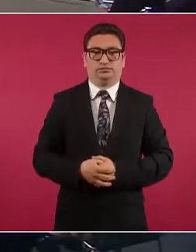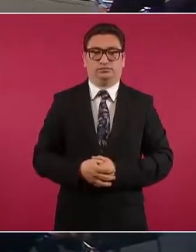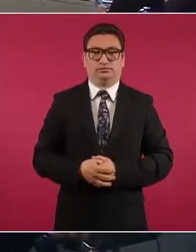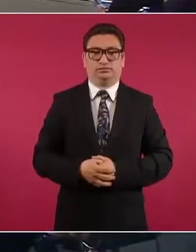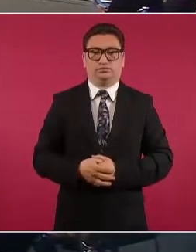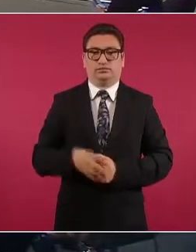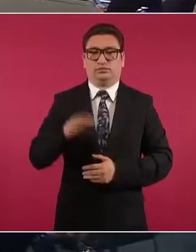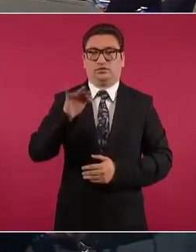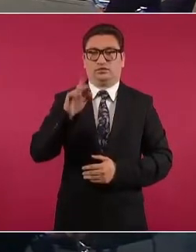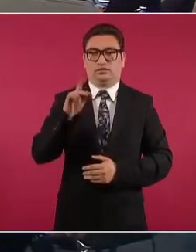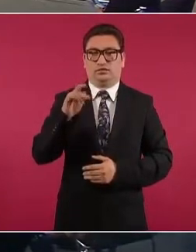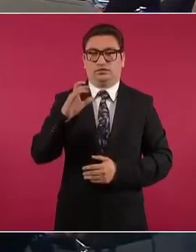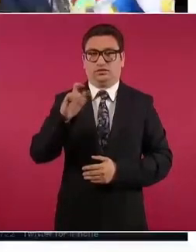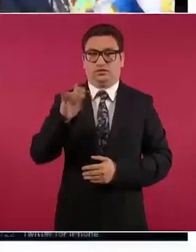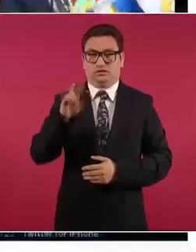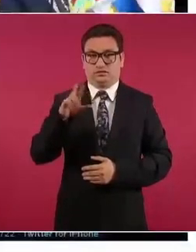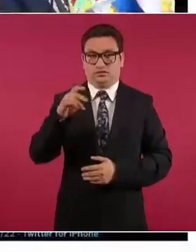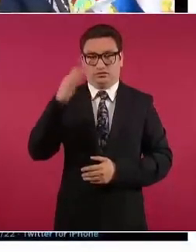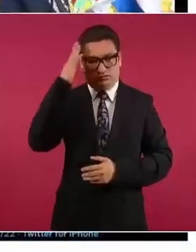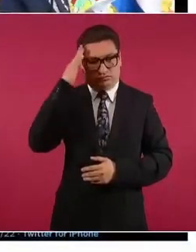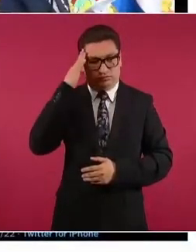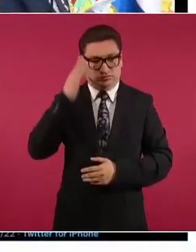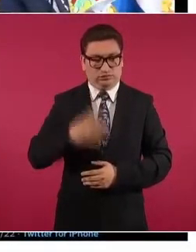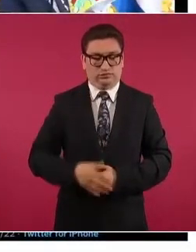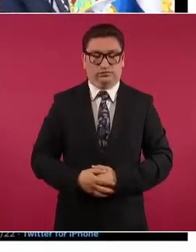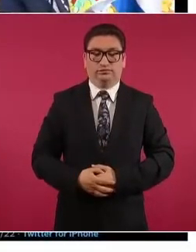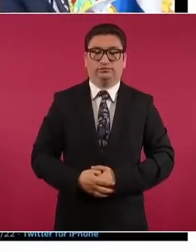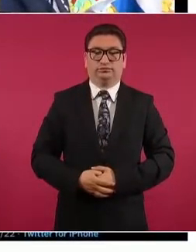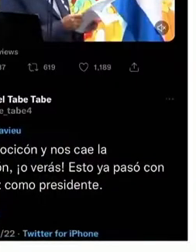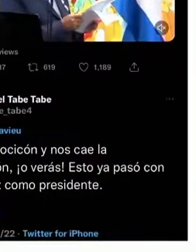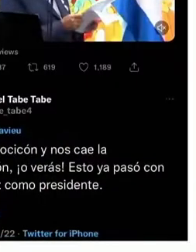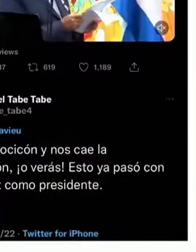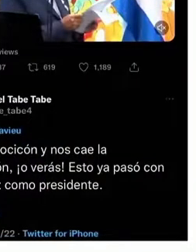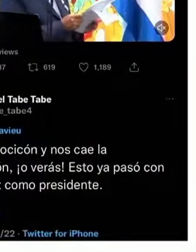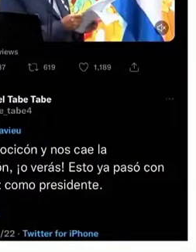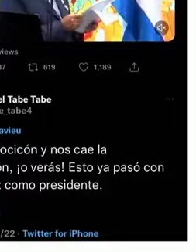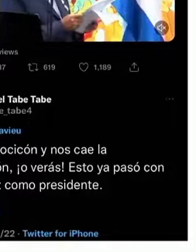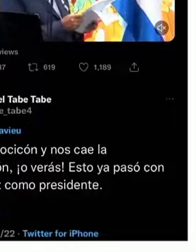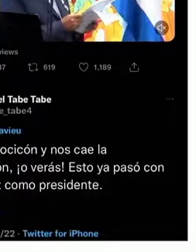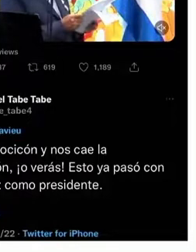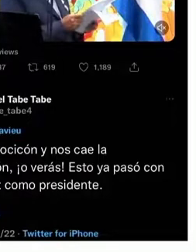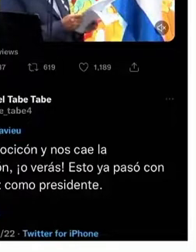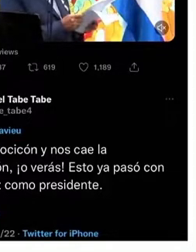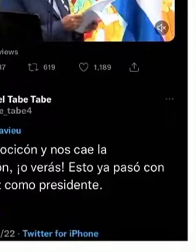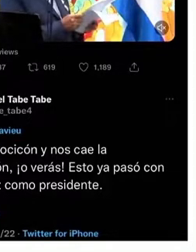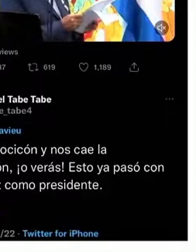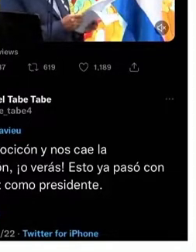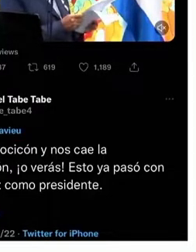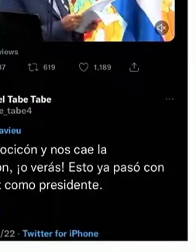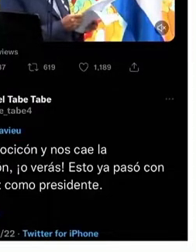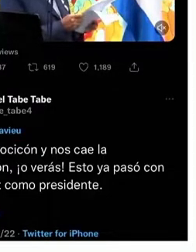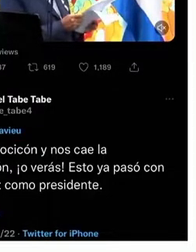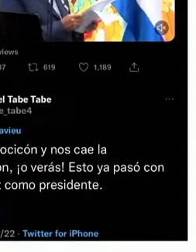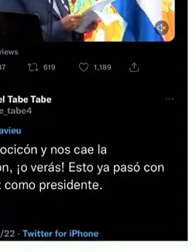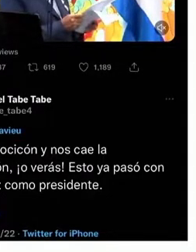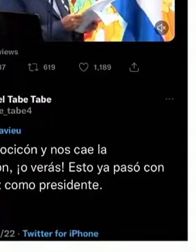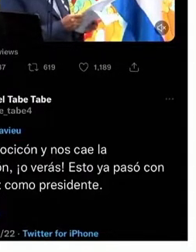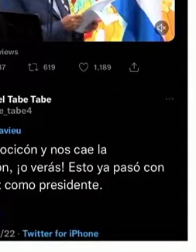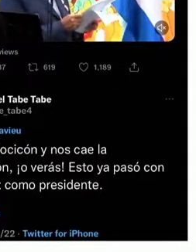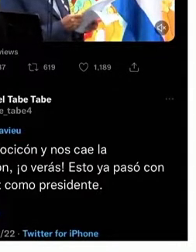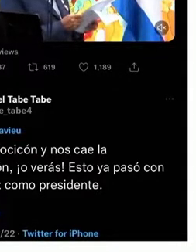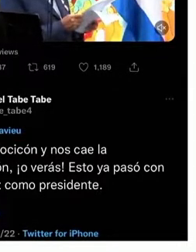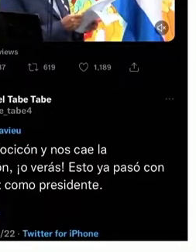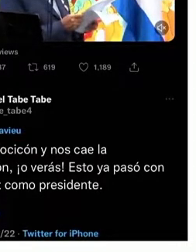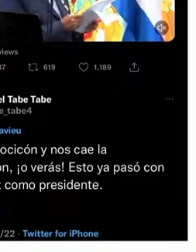Fidel Castro fue el único de los dirigentes de izquierda que supo lo que nosotros presentábamos, nos